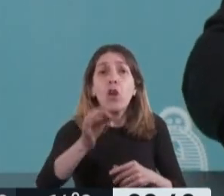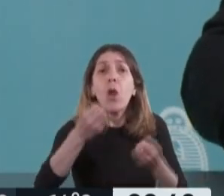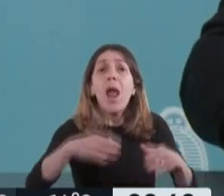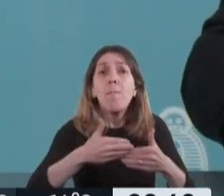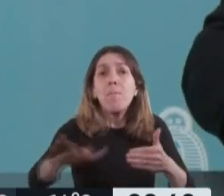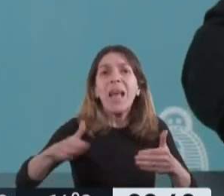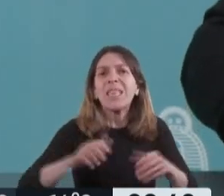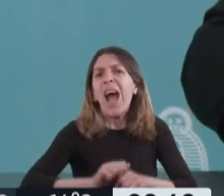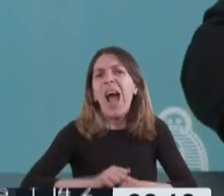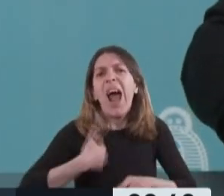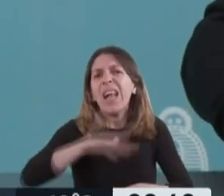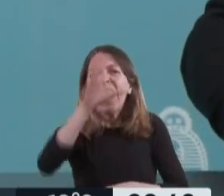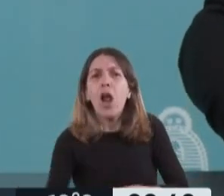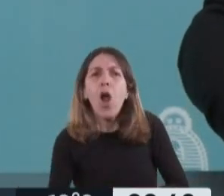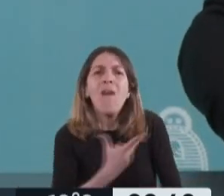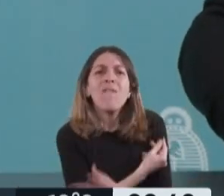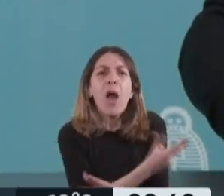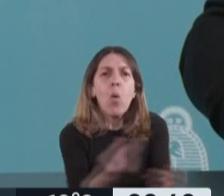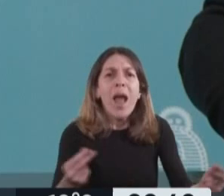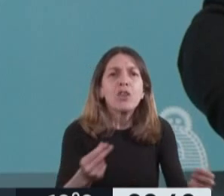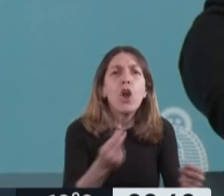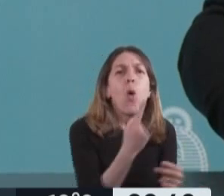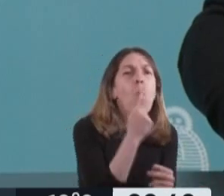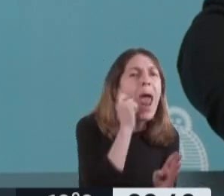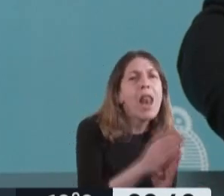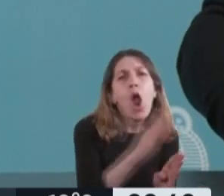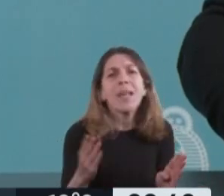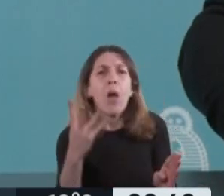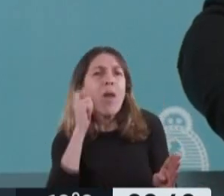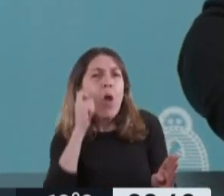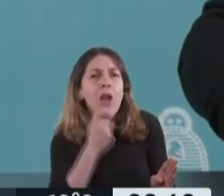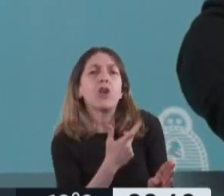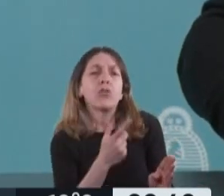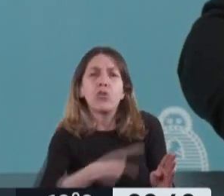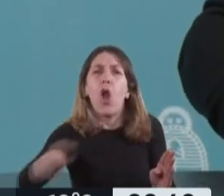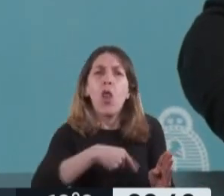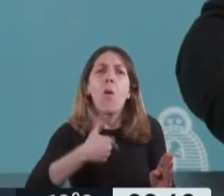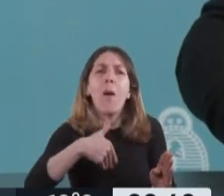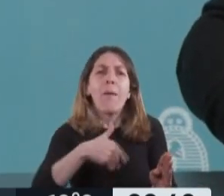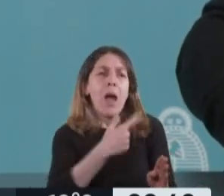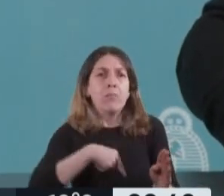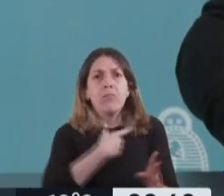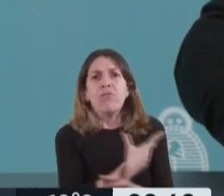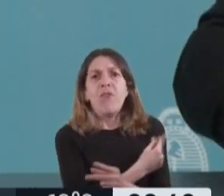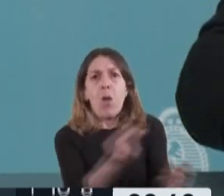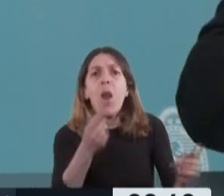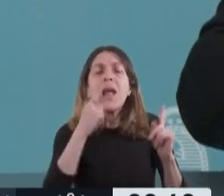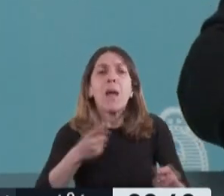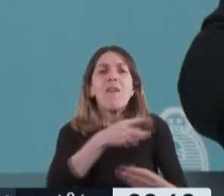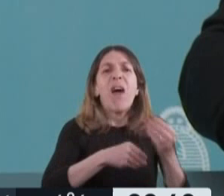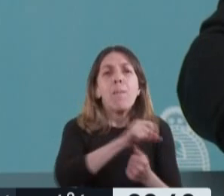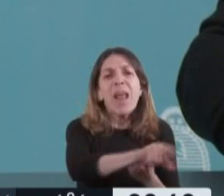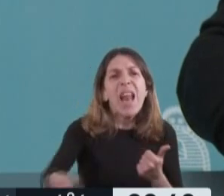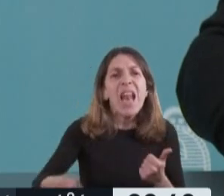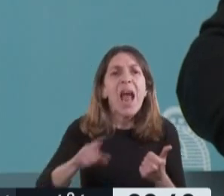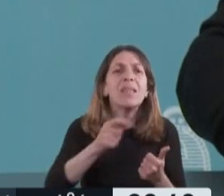de vacunación para todos los niños y niñas entre 1 y 4 años y la otra noticia es para las familias de niños y niñas